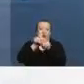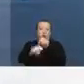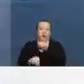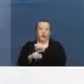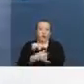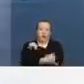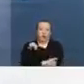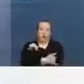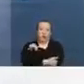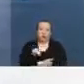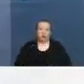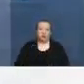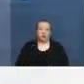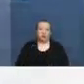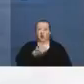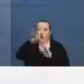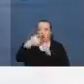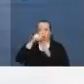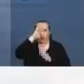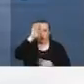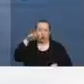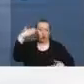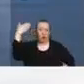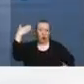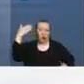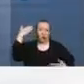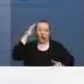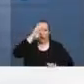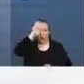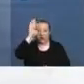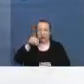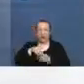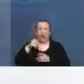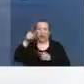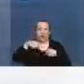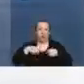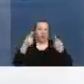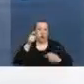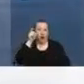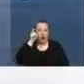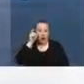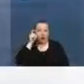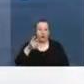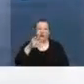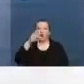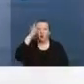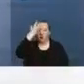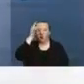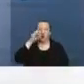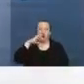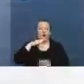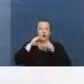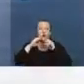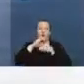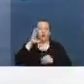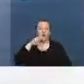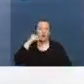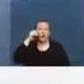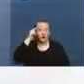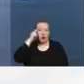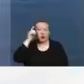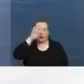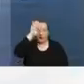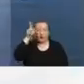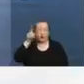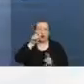politizándolo todo hay que correr está contra las o los correctas son desestabilizadores esto no es de izquierda de derecha compañeros